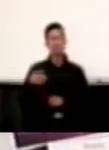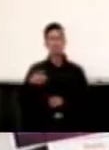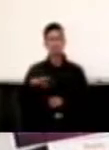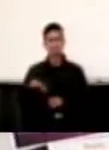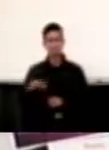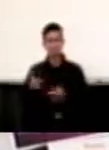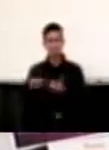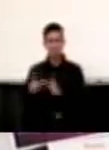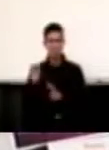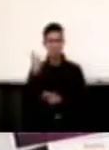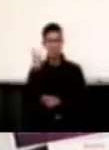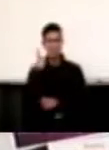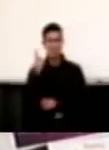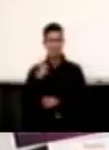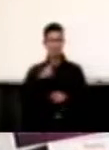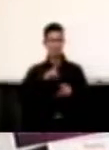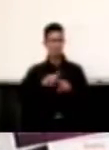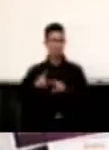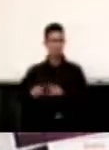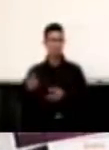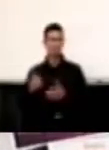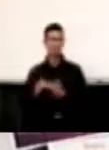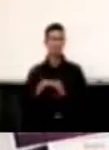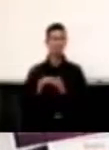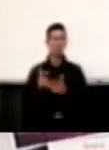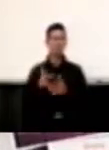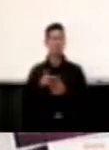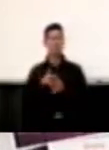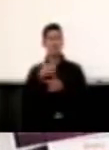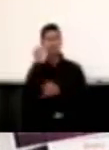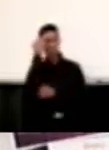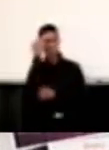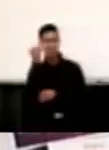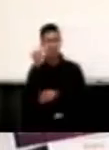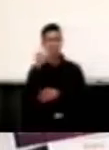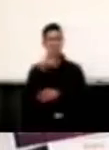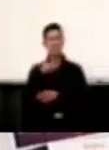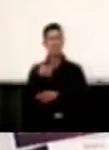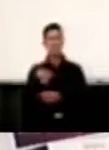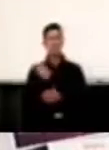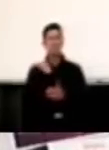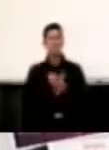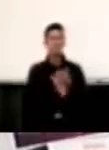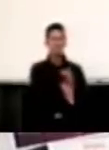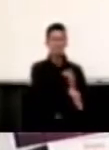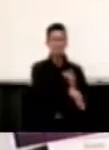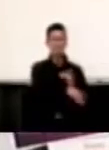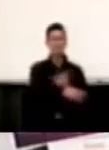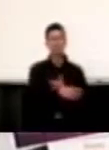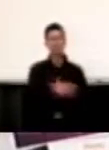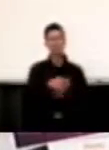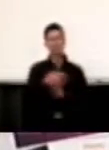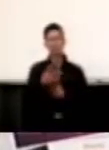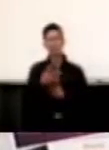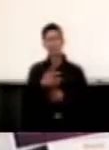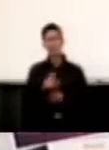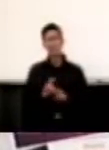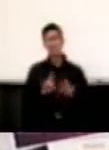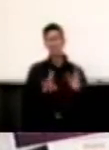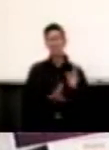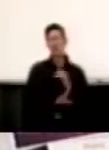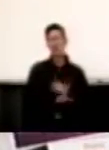partidos multipartidistas estables duren poco y cuando empiezan a colapsar aparecen esos liderazgos como